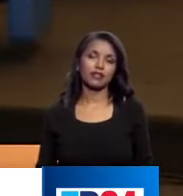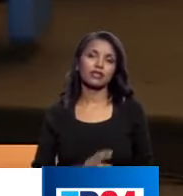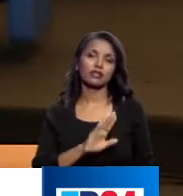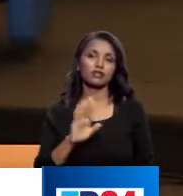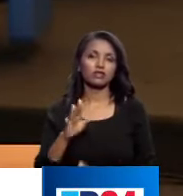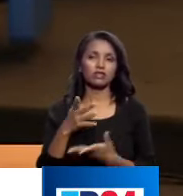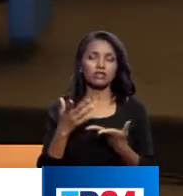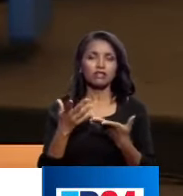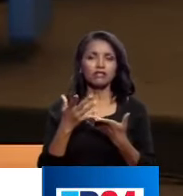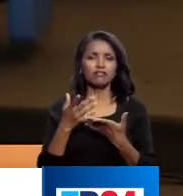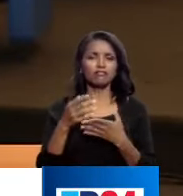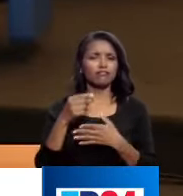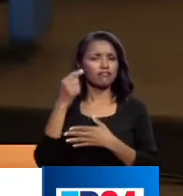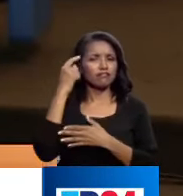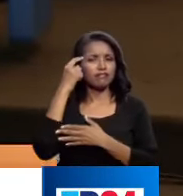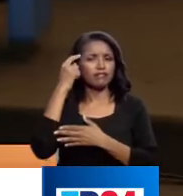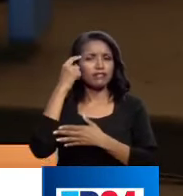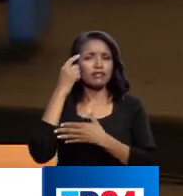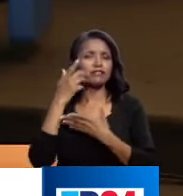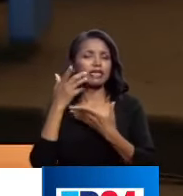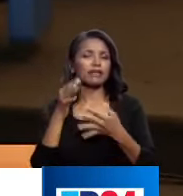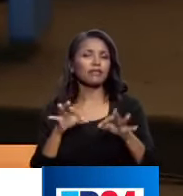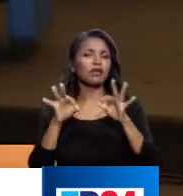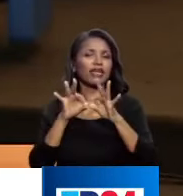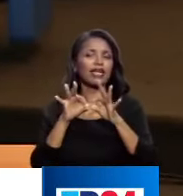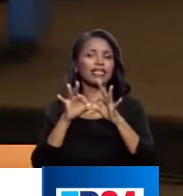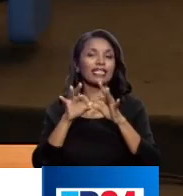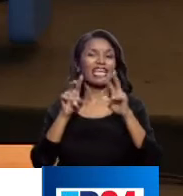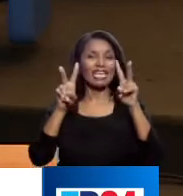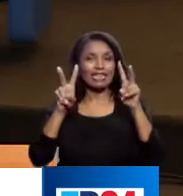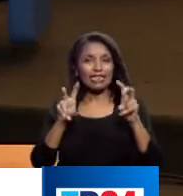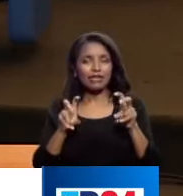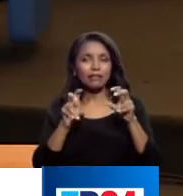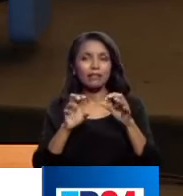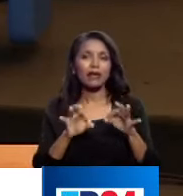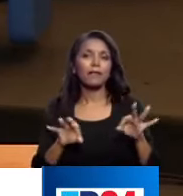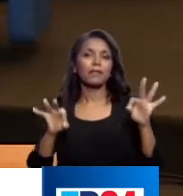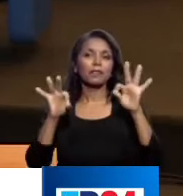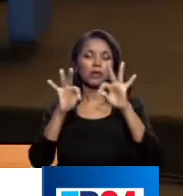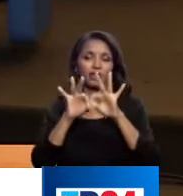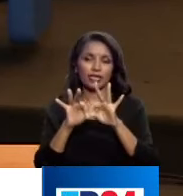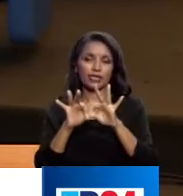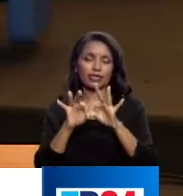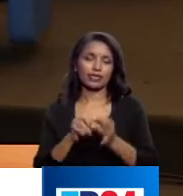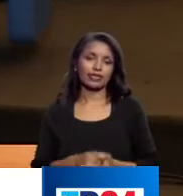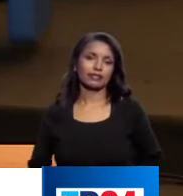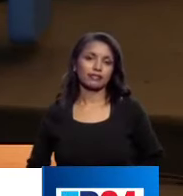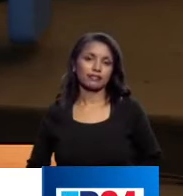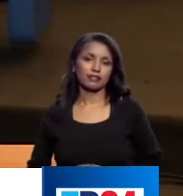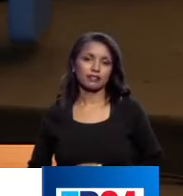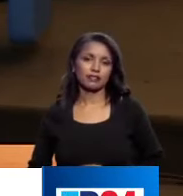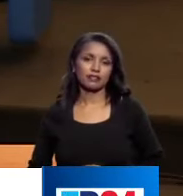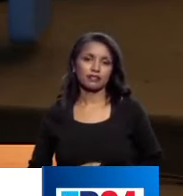deben estar enfocadas en el eje temático central de cada segmento.